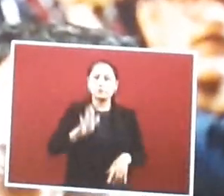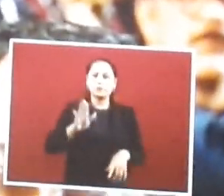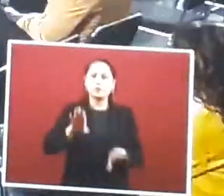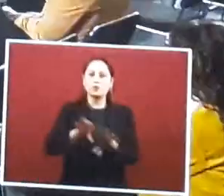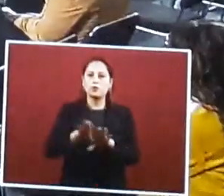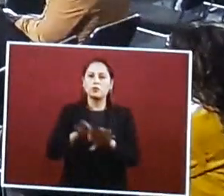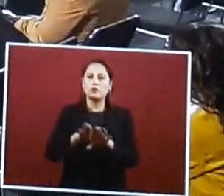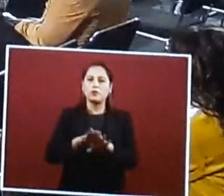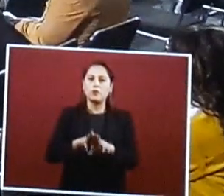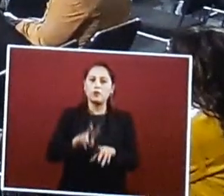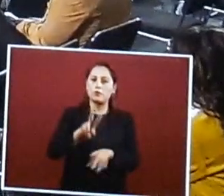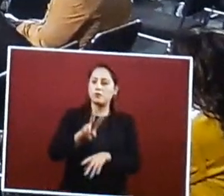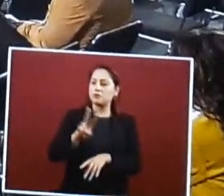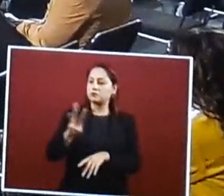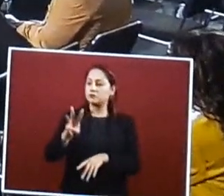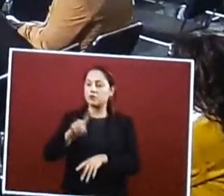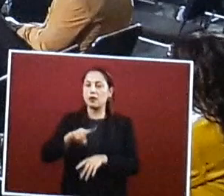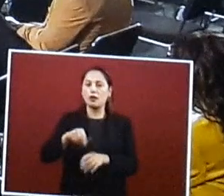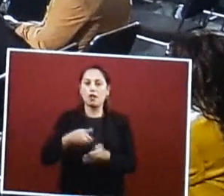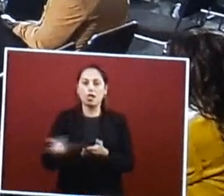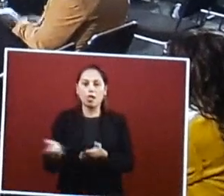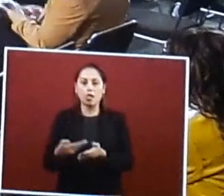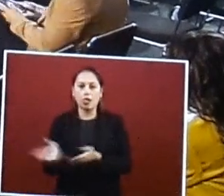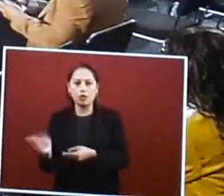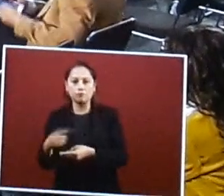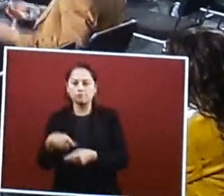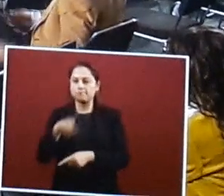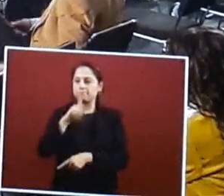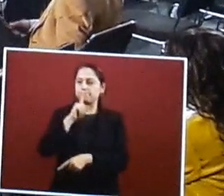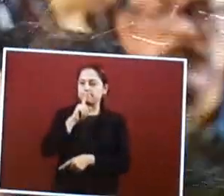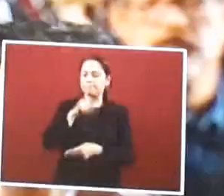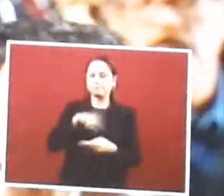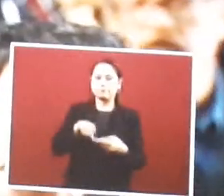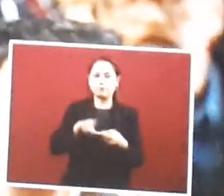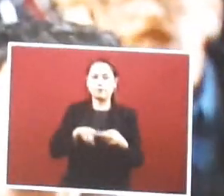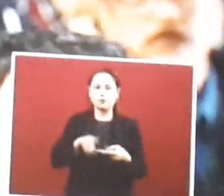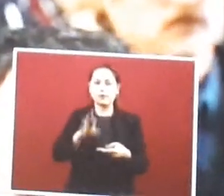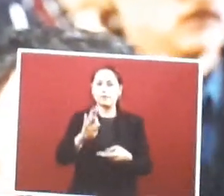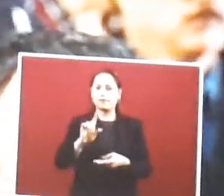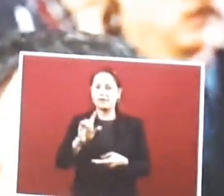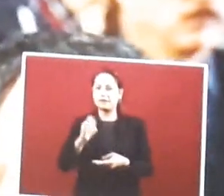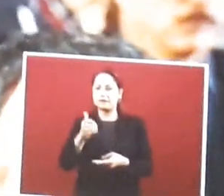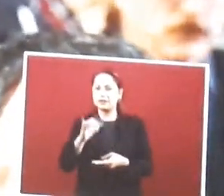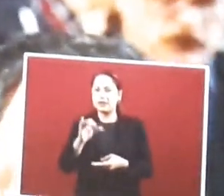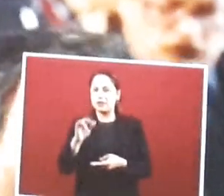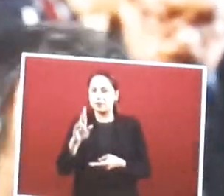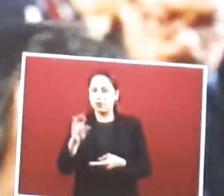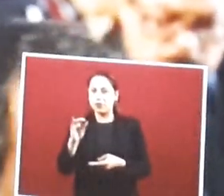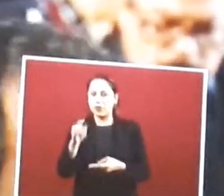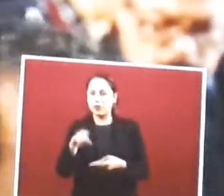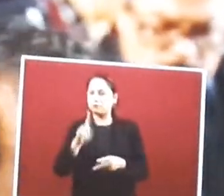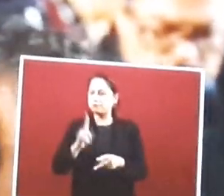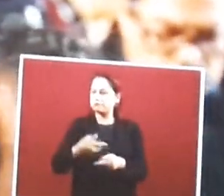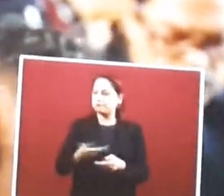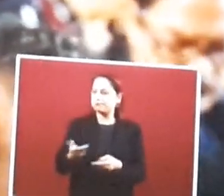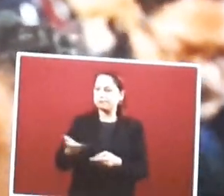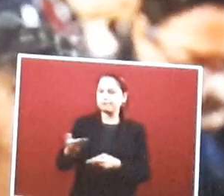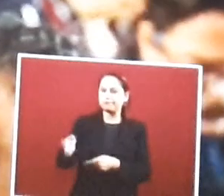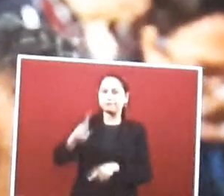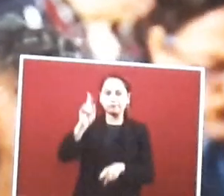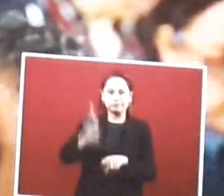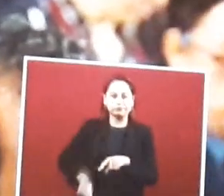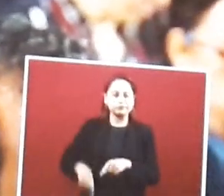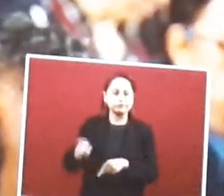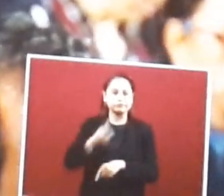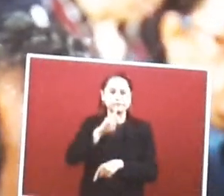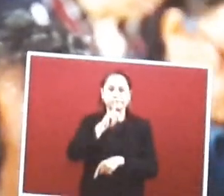de la Volkswagen en aquel entonces, de Corona, de Flecha Roja y hasta la fecha, como usted lo acaba de señalar. Pero